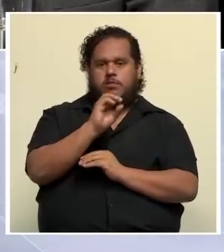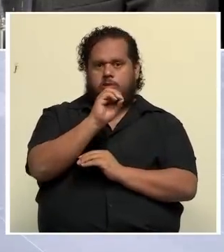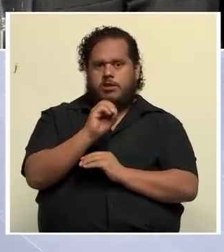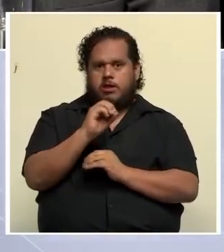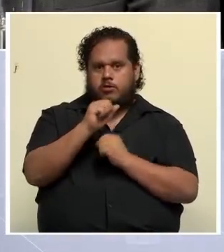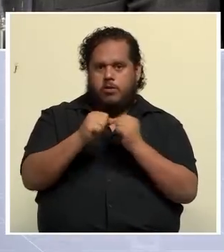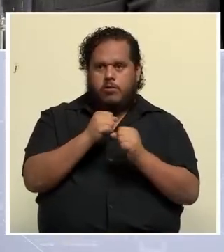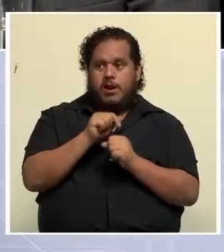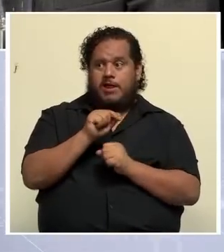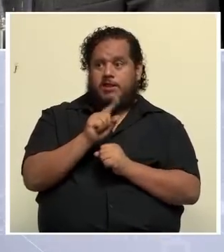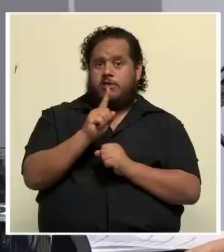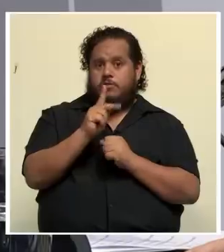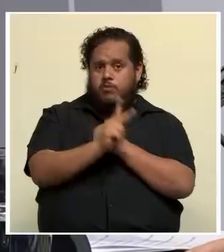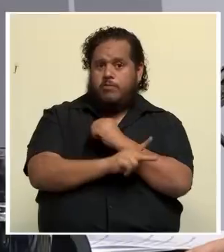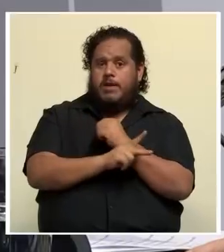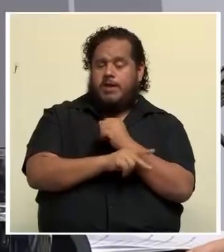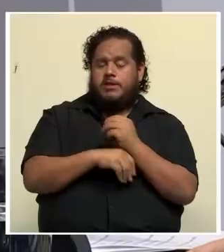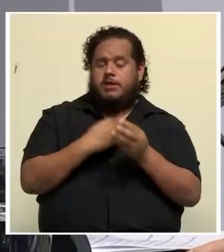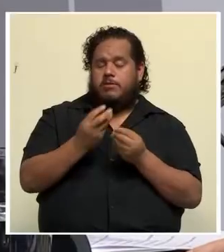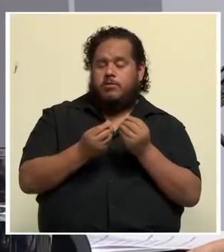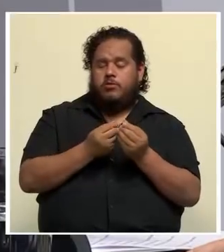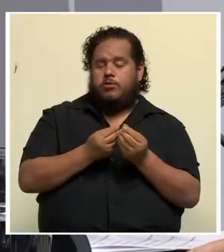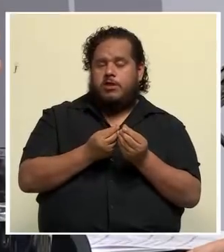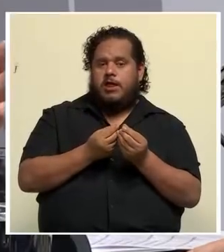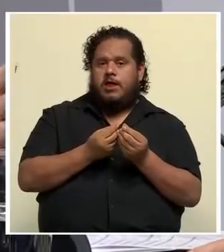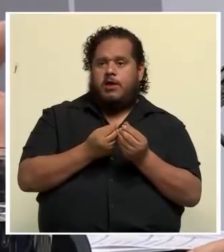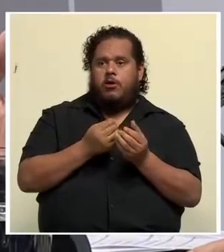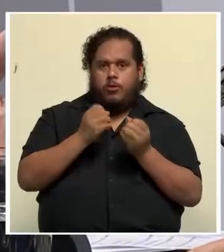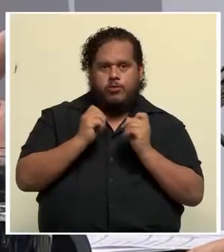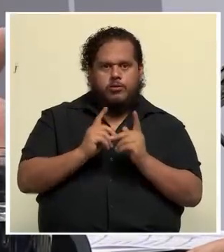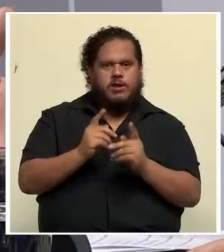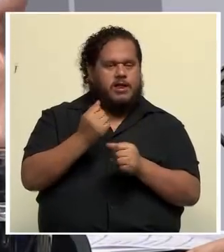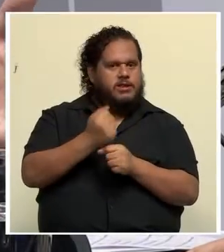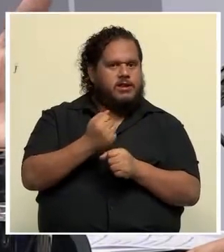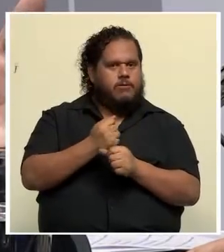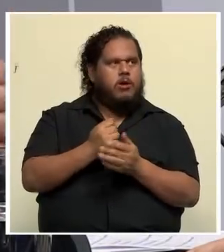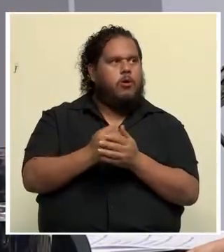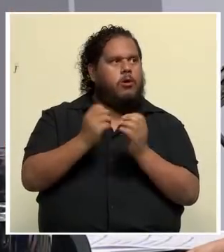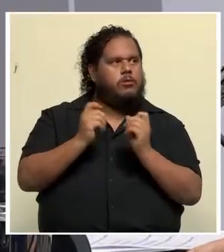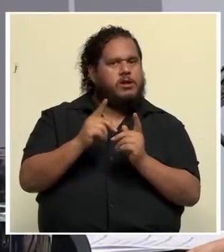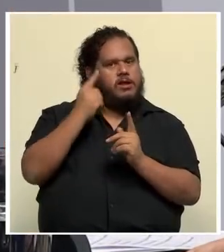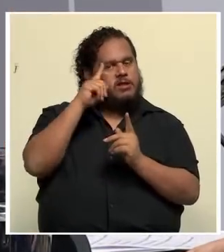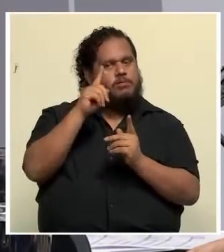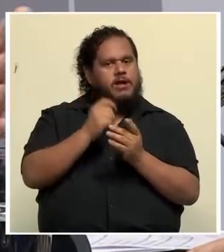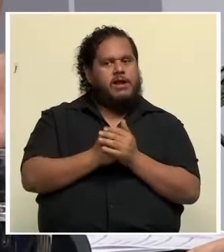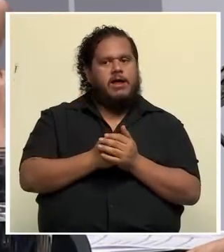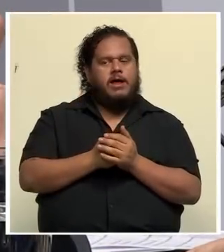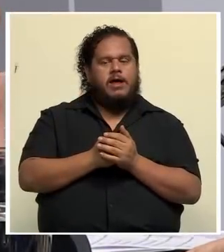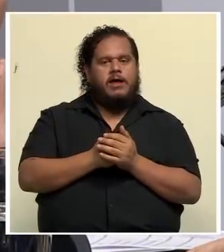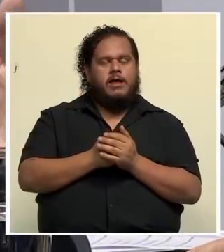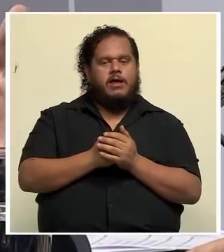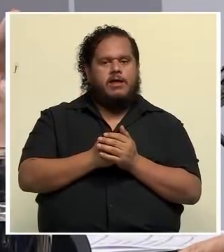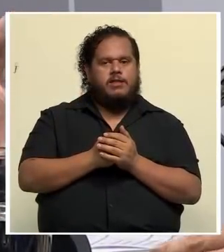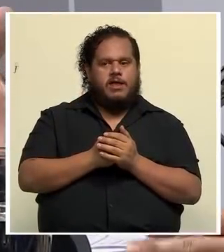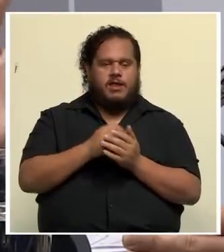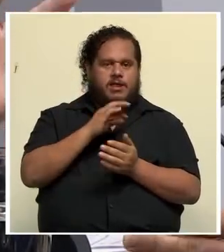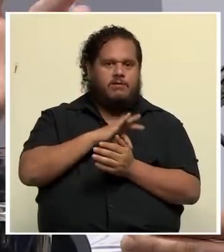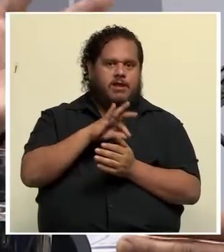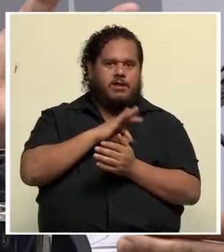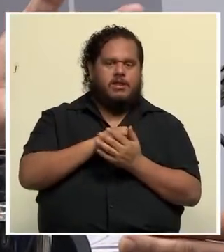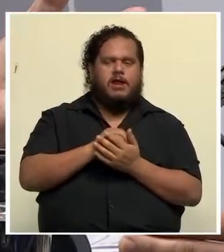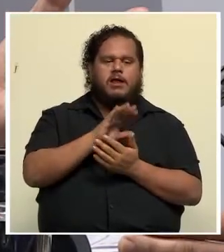Este es un país que genera oportunidades de trabajo, de oportunidades para los emprendedores, oportunidades de bienestar.